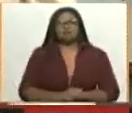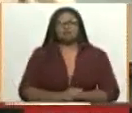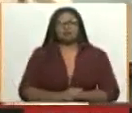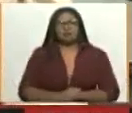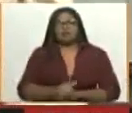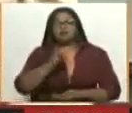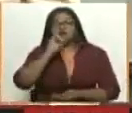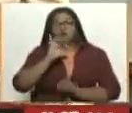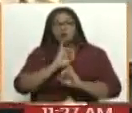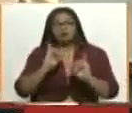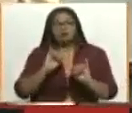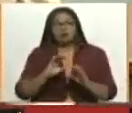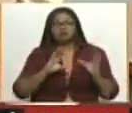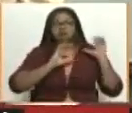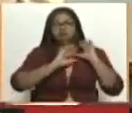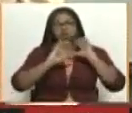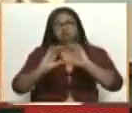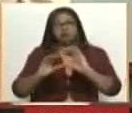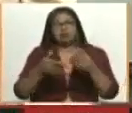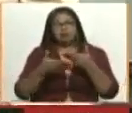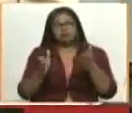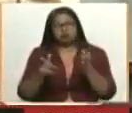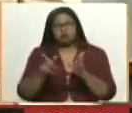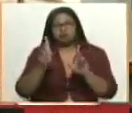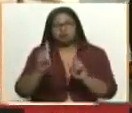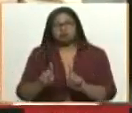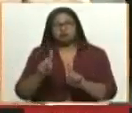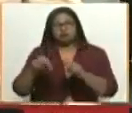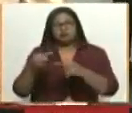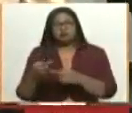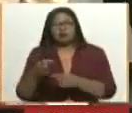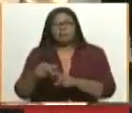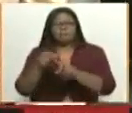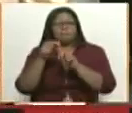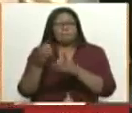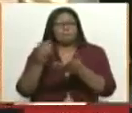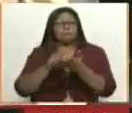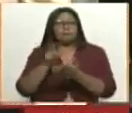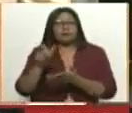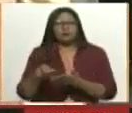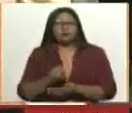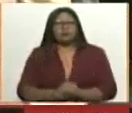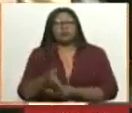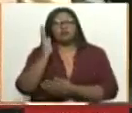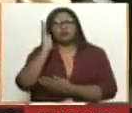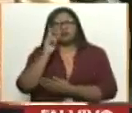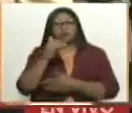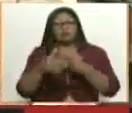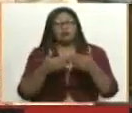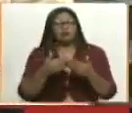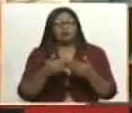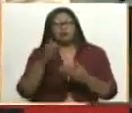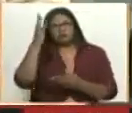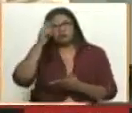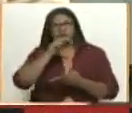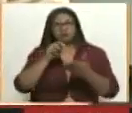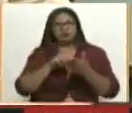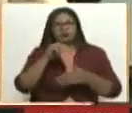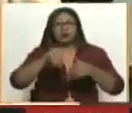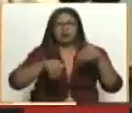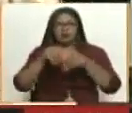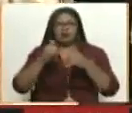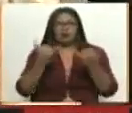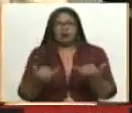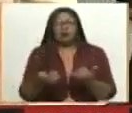informaba que ha colocado su cargo a la orden y ha emitido declaraciones que el Consejo Nacional Electoral ahora será